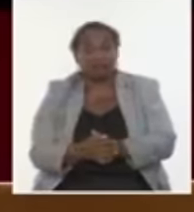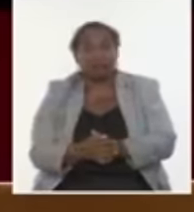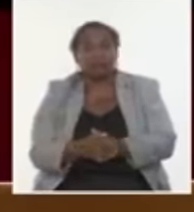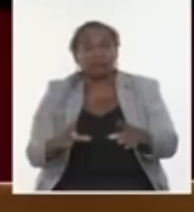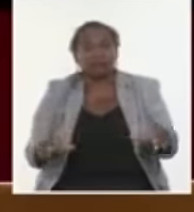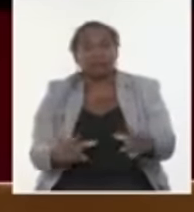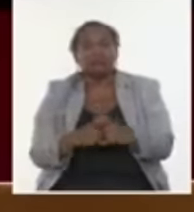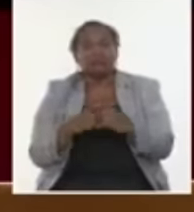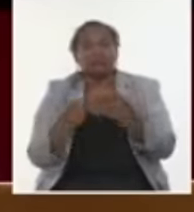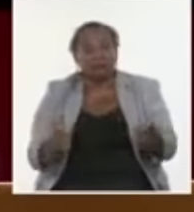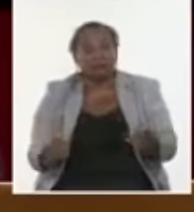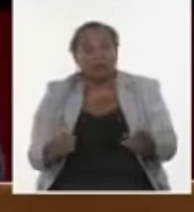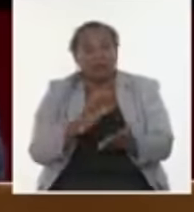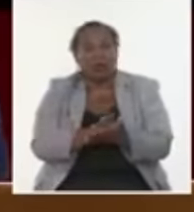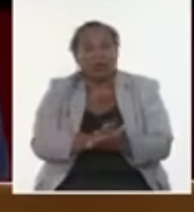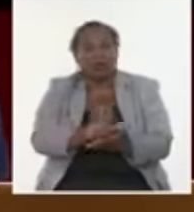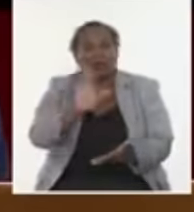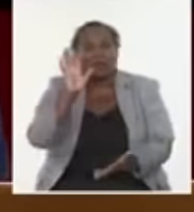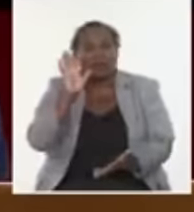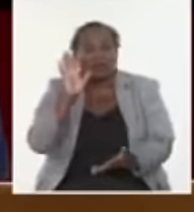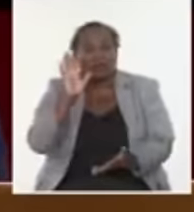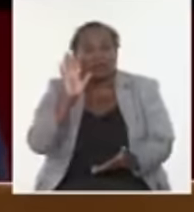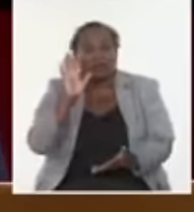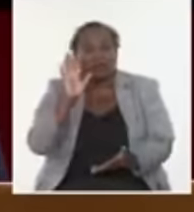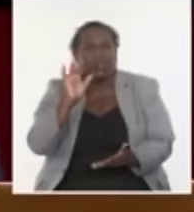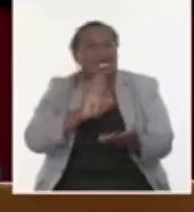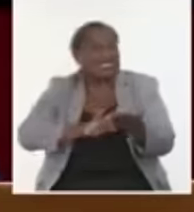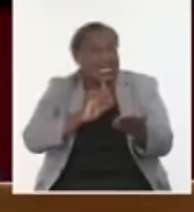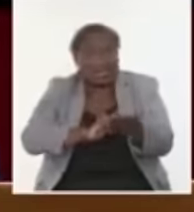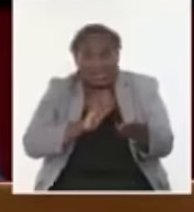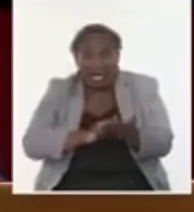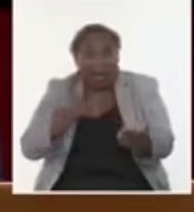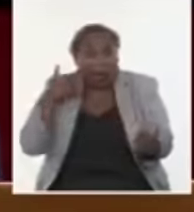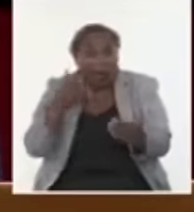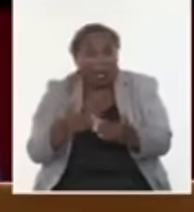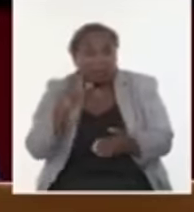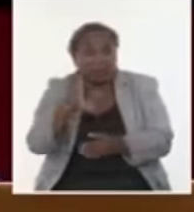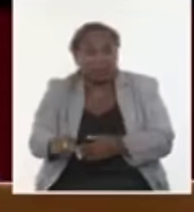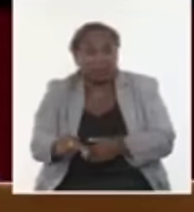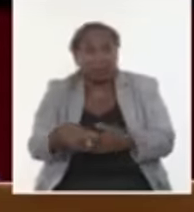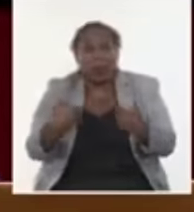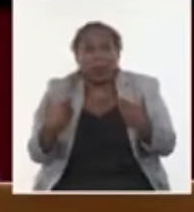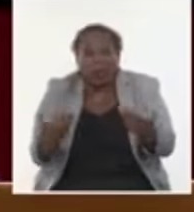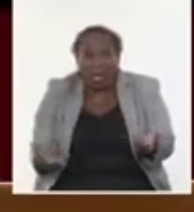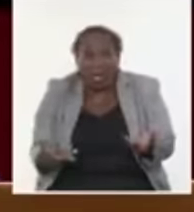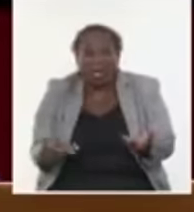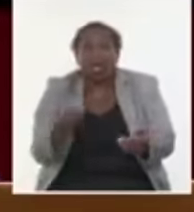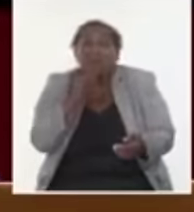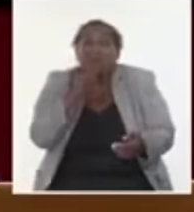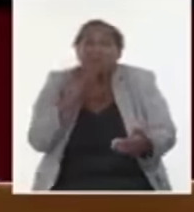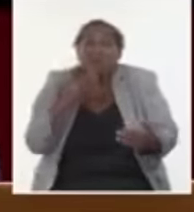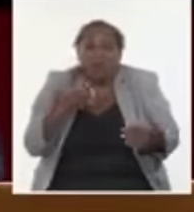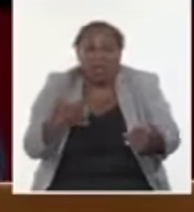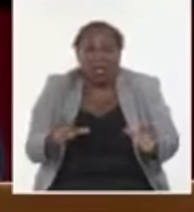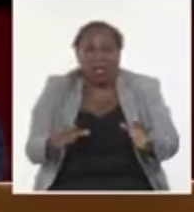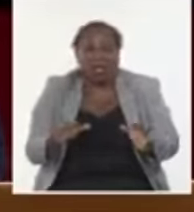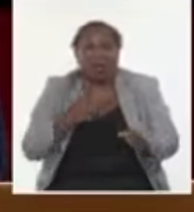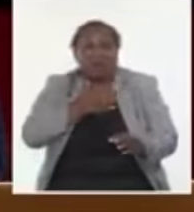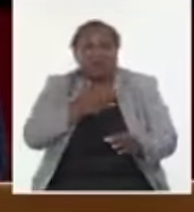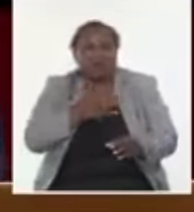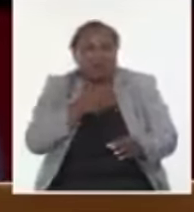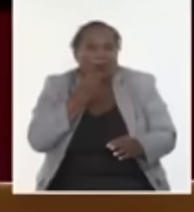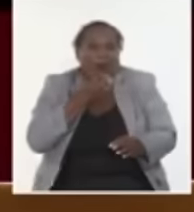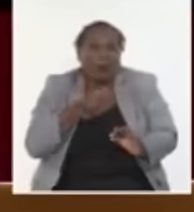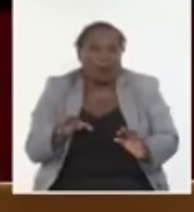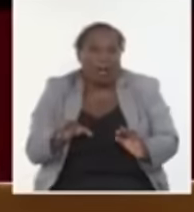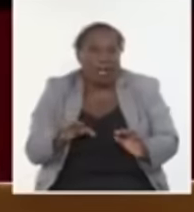cumpliremos nuestros compromisos hasta el último centavo, cuando en la medida que nuestras posibilidades y